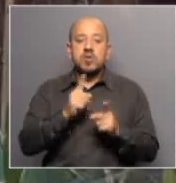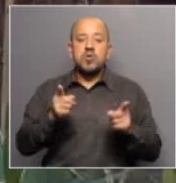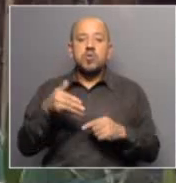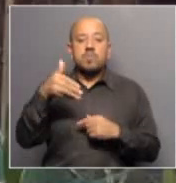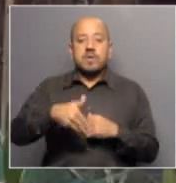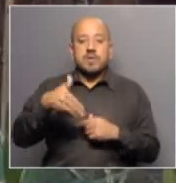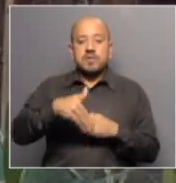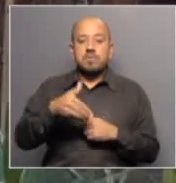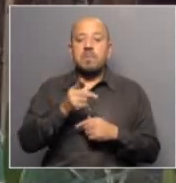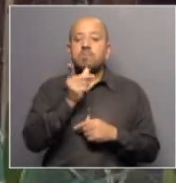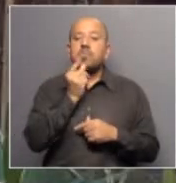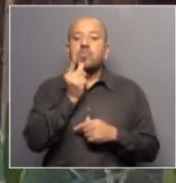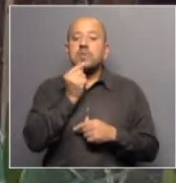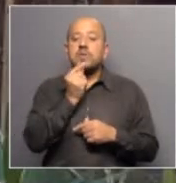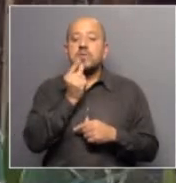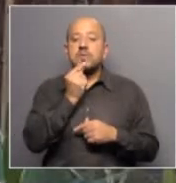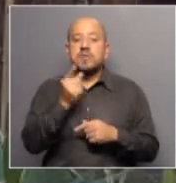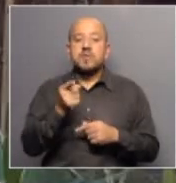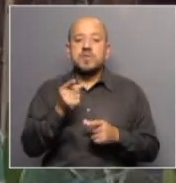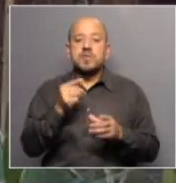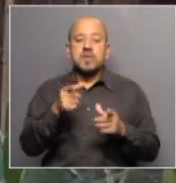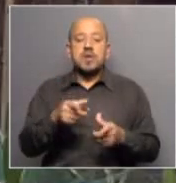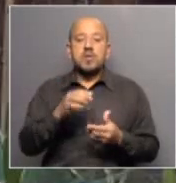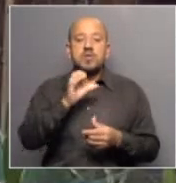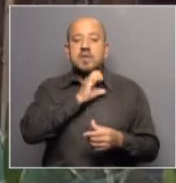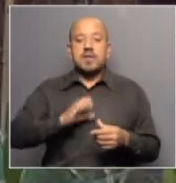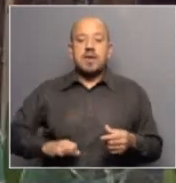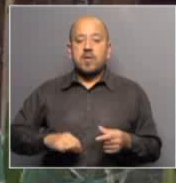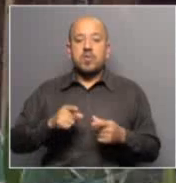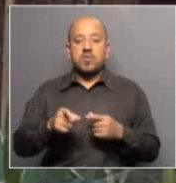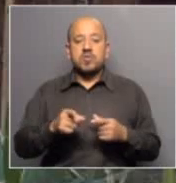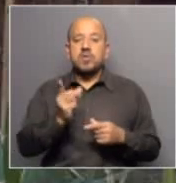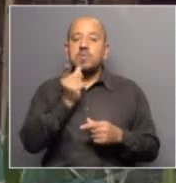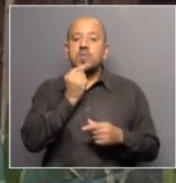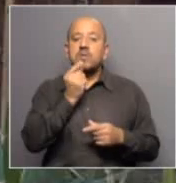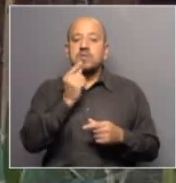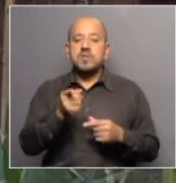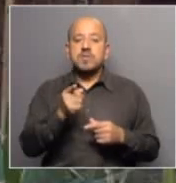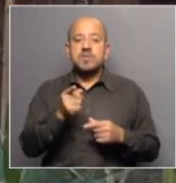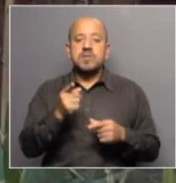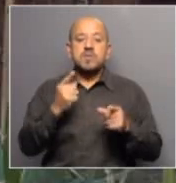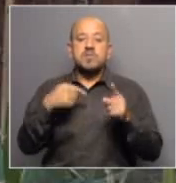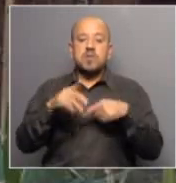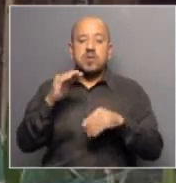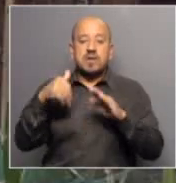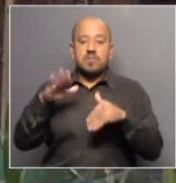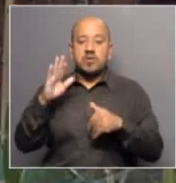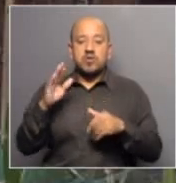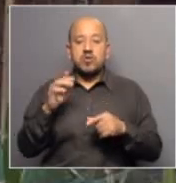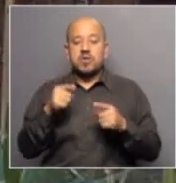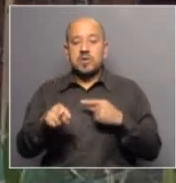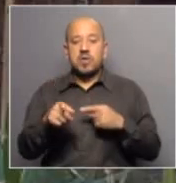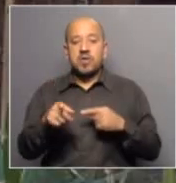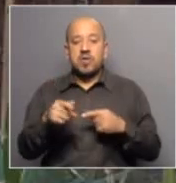directamente y son policías que están, digamos, muy vinculadas a los estados, son las policías estatales y la enorme mayoría